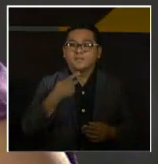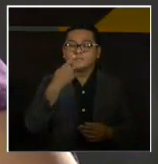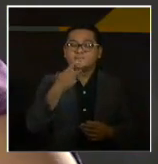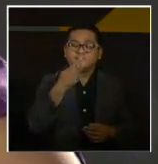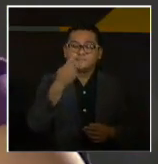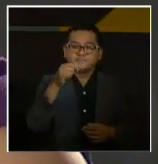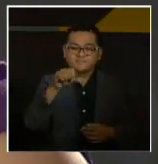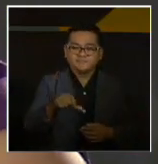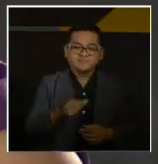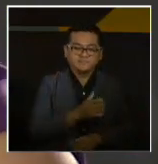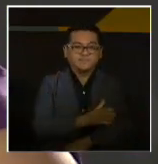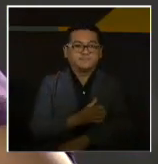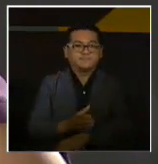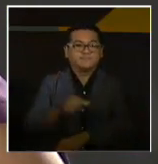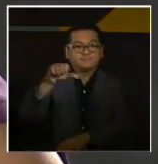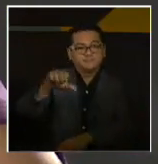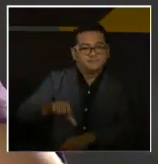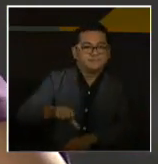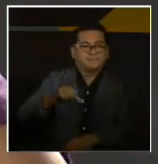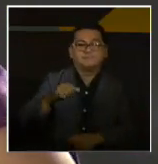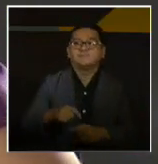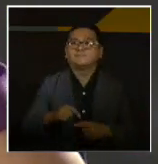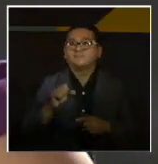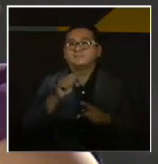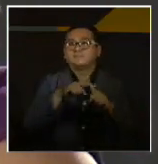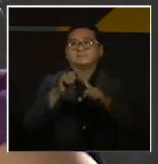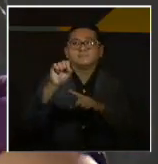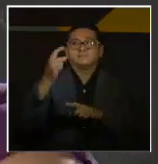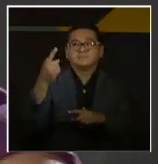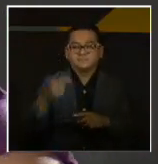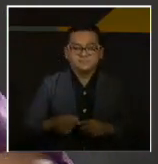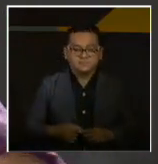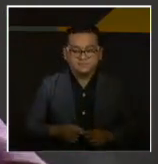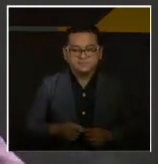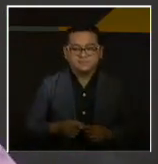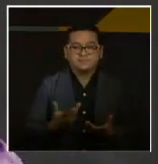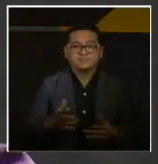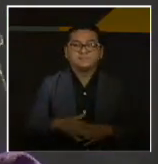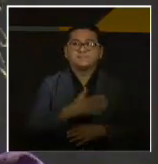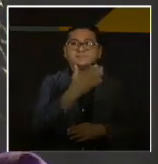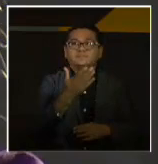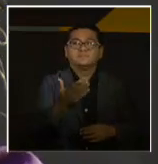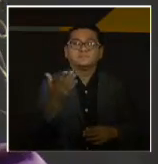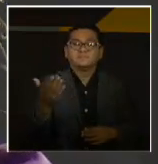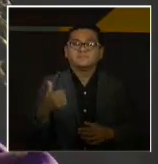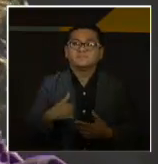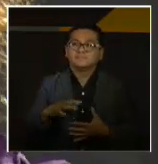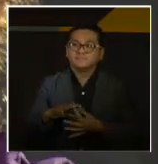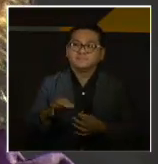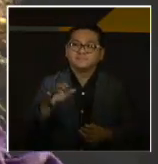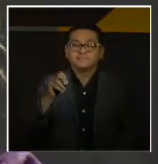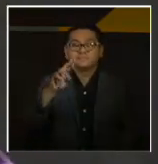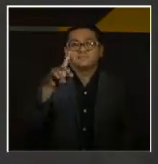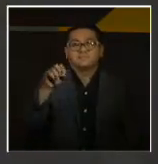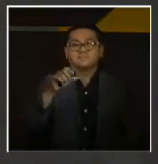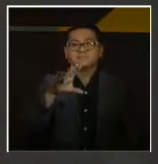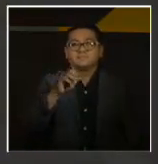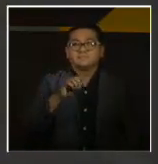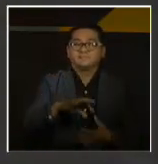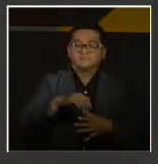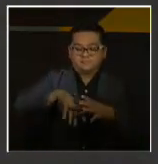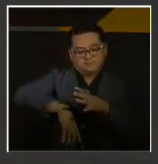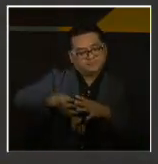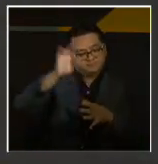voces ciudadanas que nos acompañan hoy en el Centro de Convenciones Yucatán Siglo XXI, por lo que le pedimos al candidato Jorge Zavala Castro que